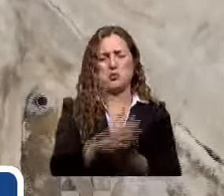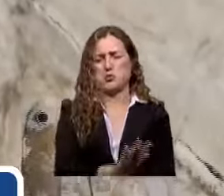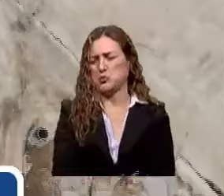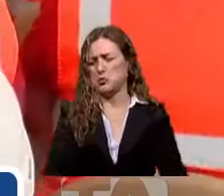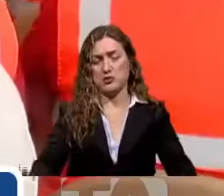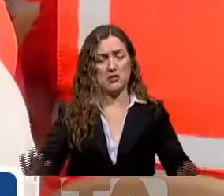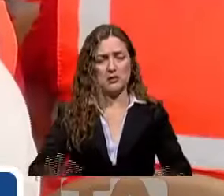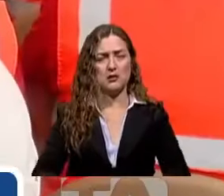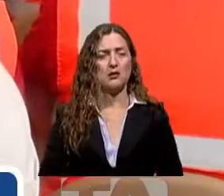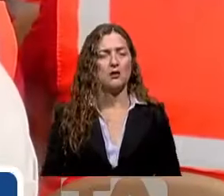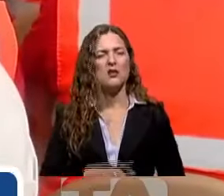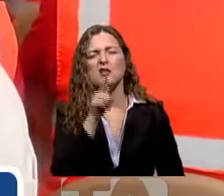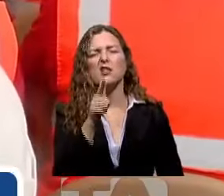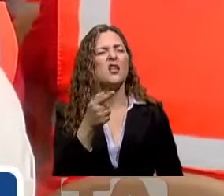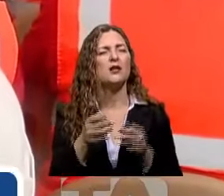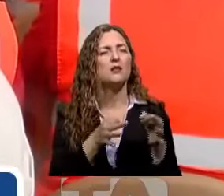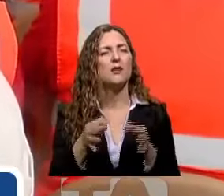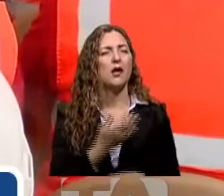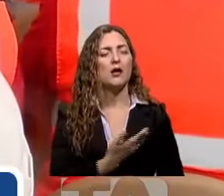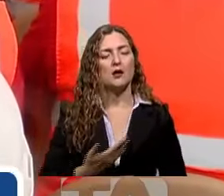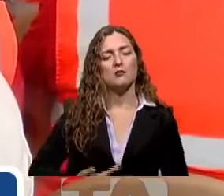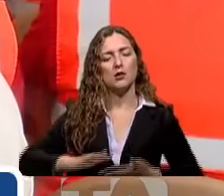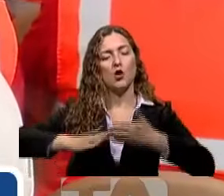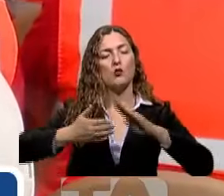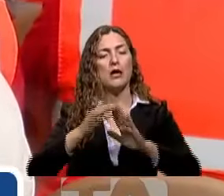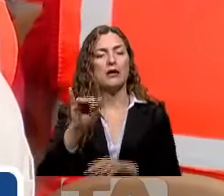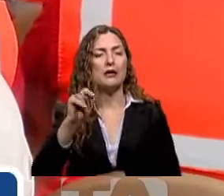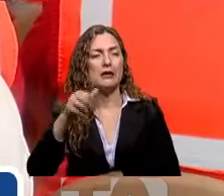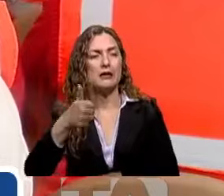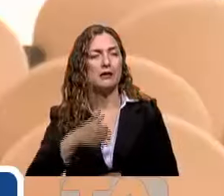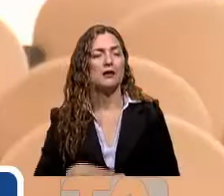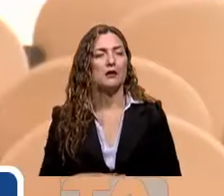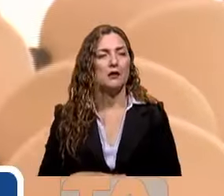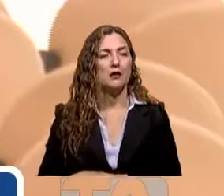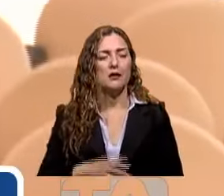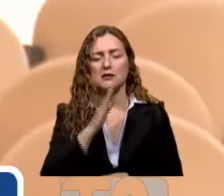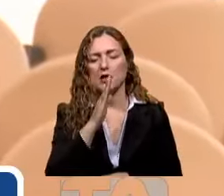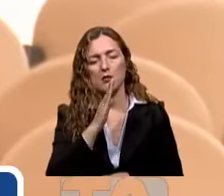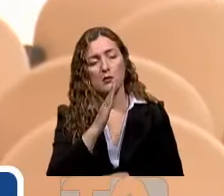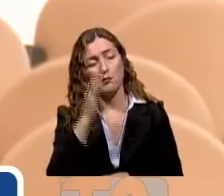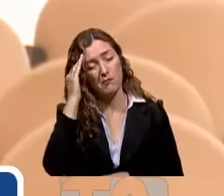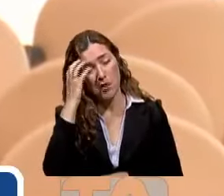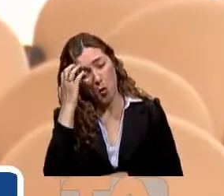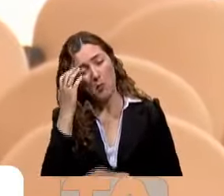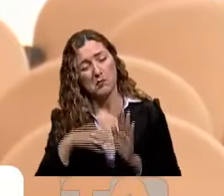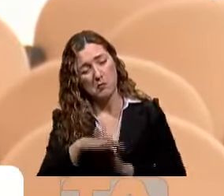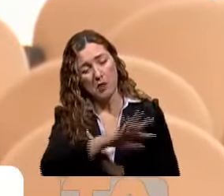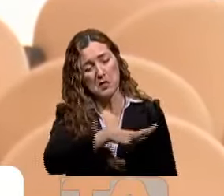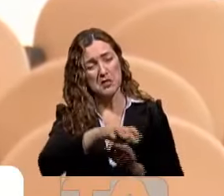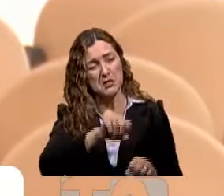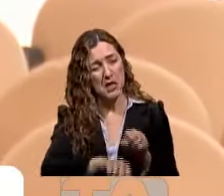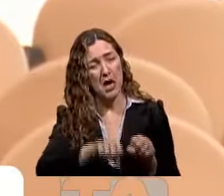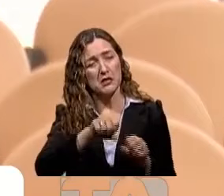asegura Leonel Ramírez presidente de la comunidad de ling bajo nuest mayor opón ha sido el tema ambiental tema